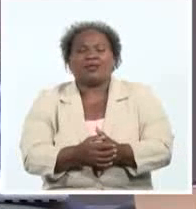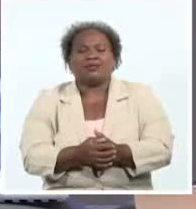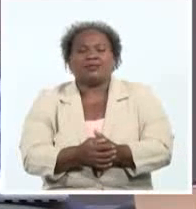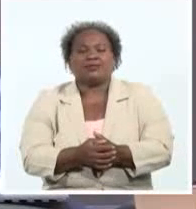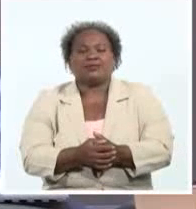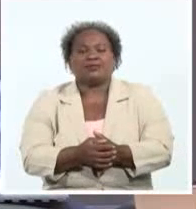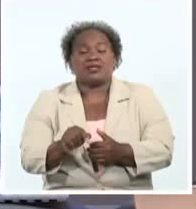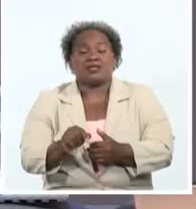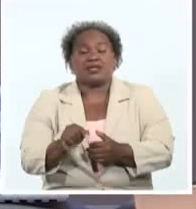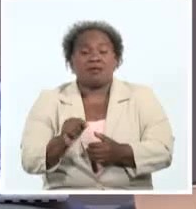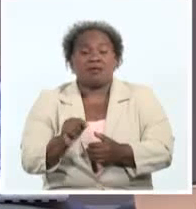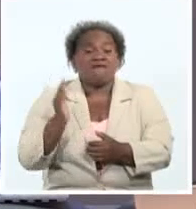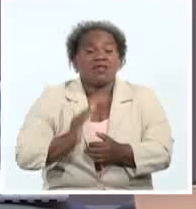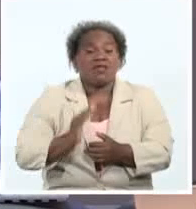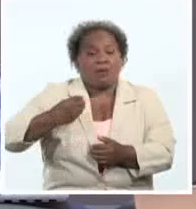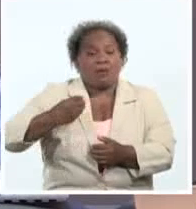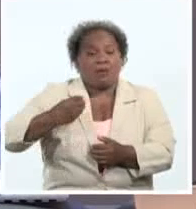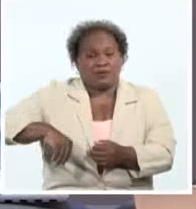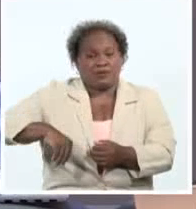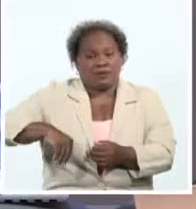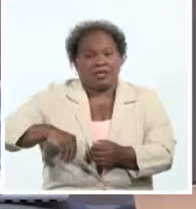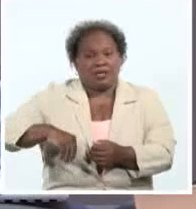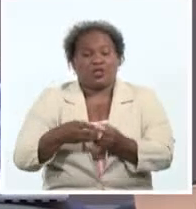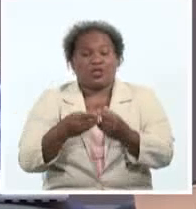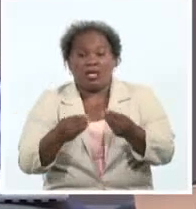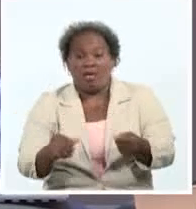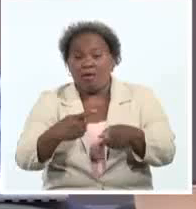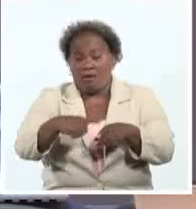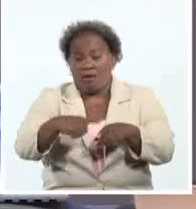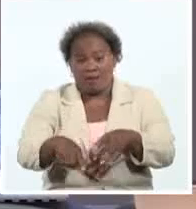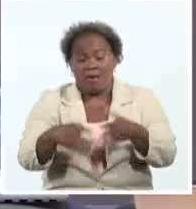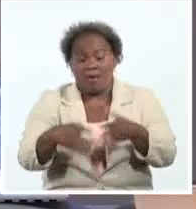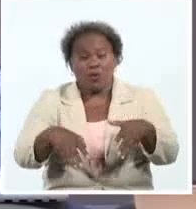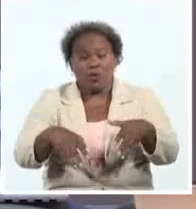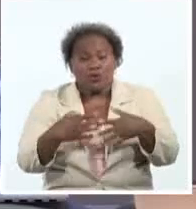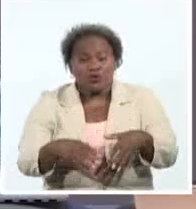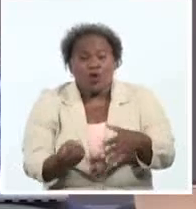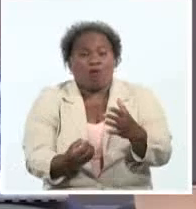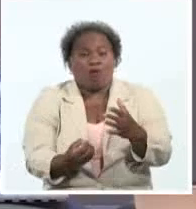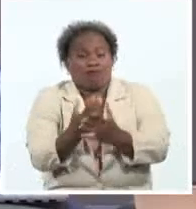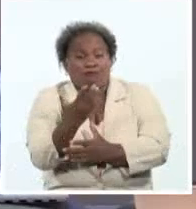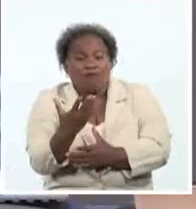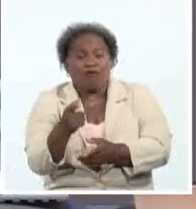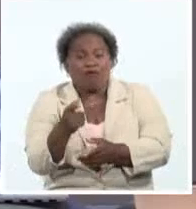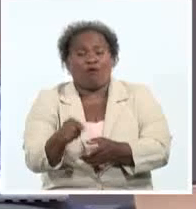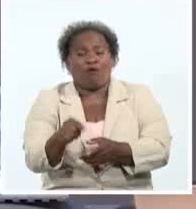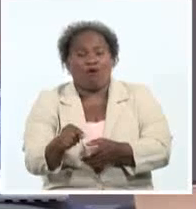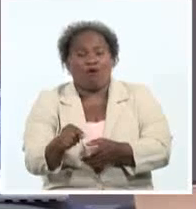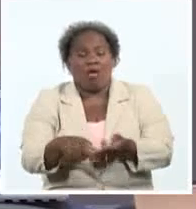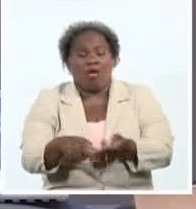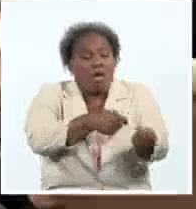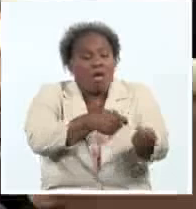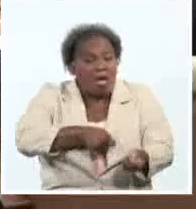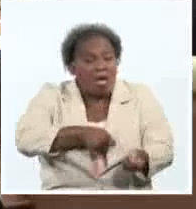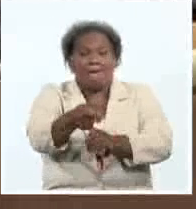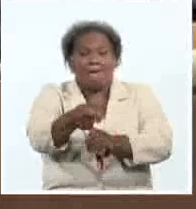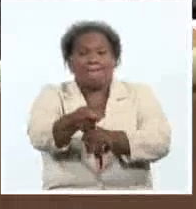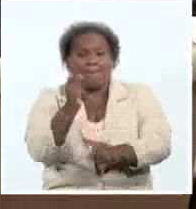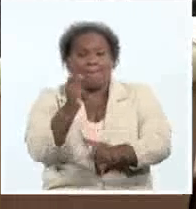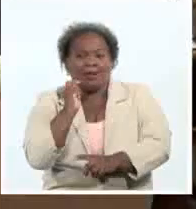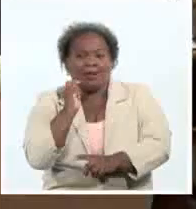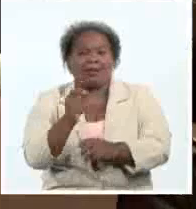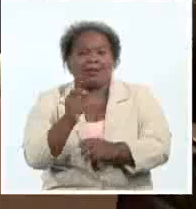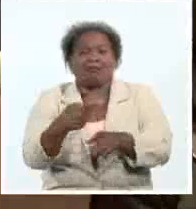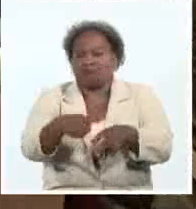parten del aprovechamiento del suelo, las producciones agropecuarias, forestales, una parte importante de la pesca. Por